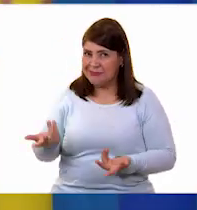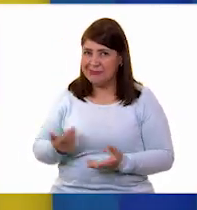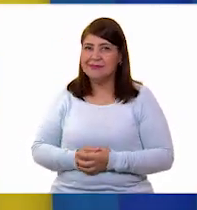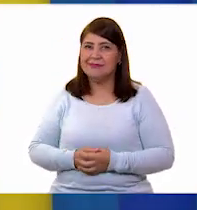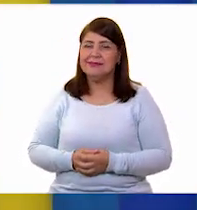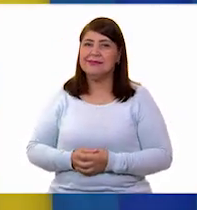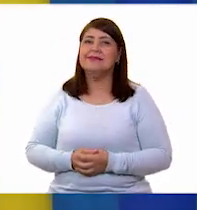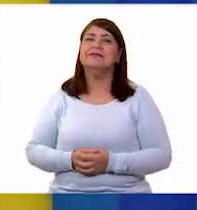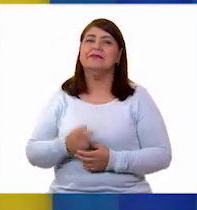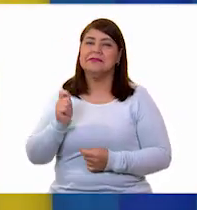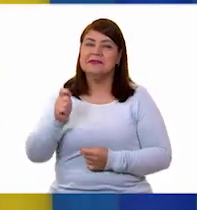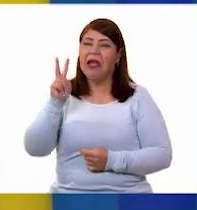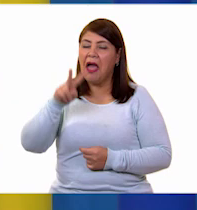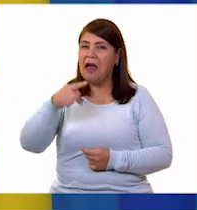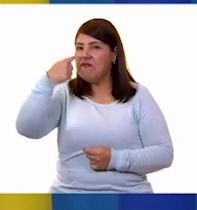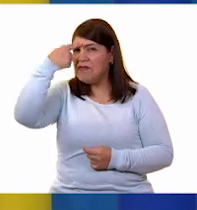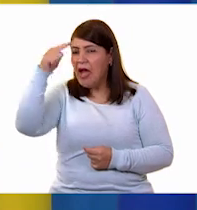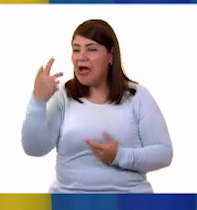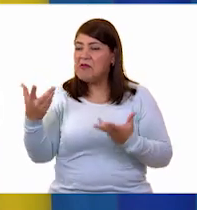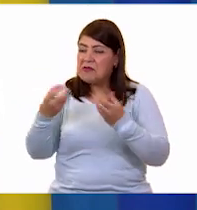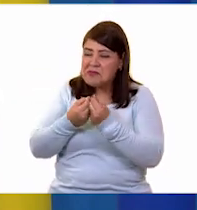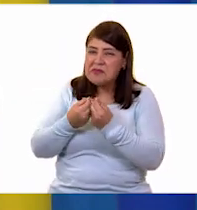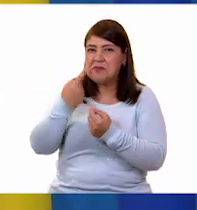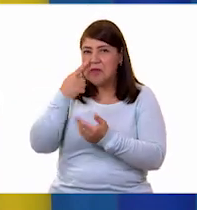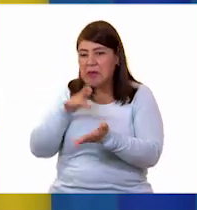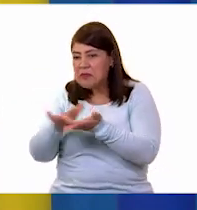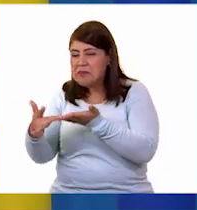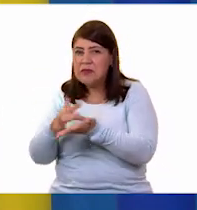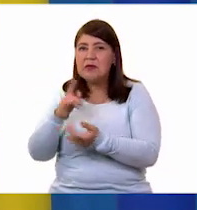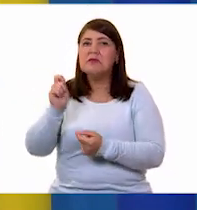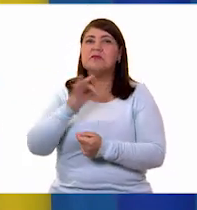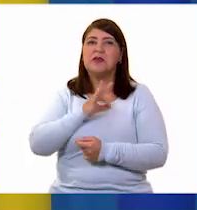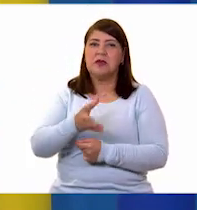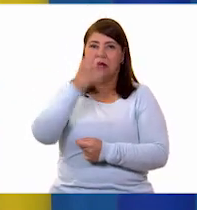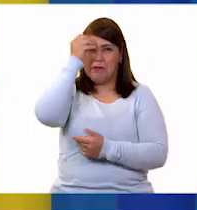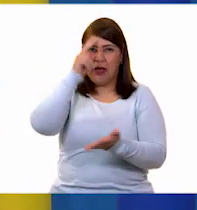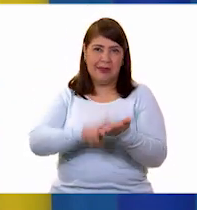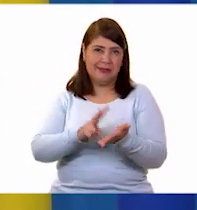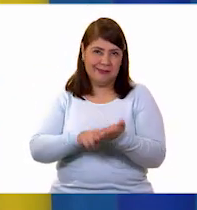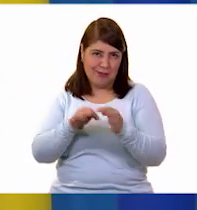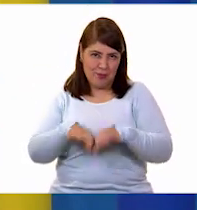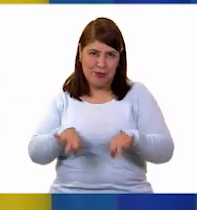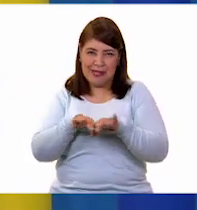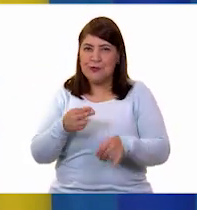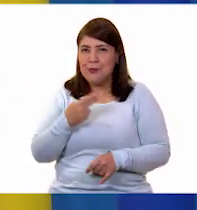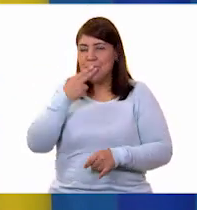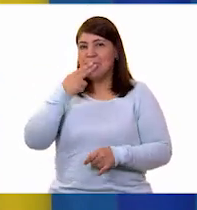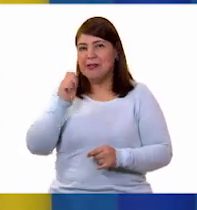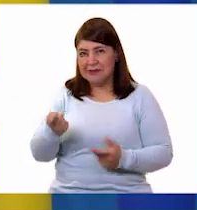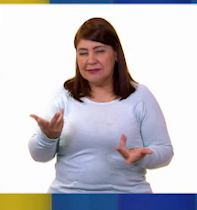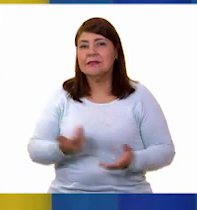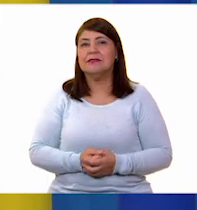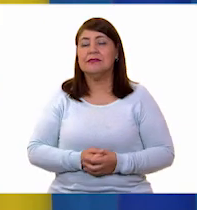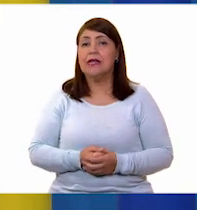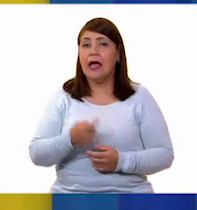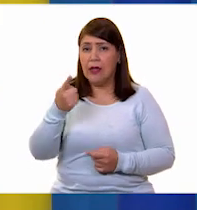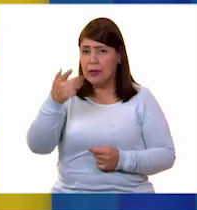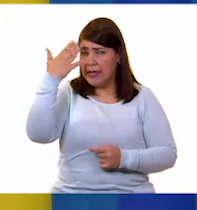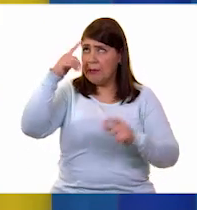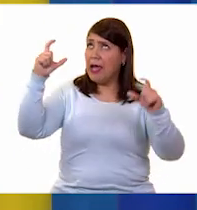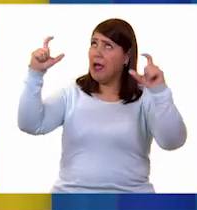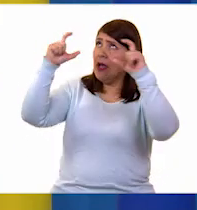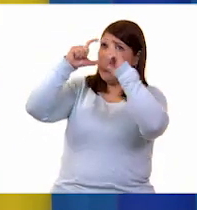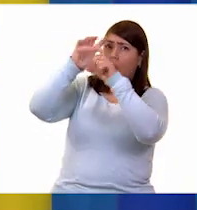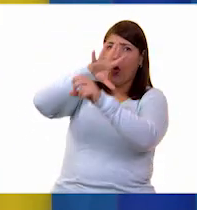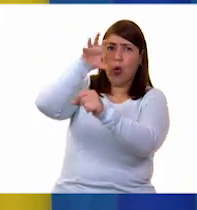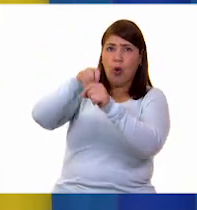es, fue práctico y lo mejor de todo es que les dejó aprendizajes relevantes. ¿Sabían que los eclipses totales de sol